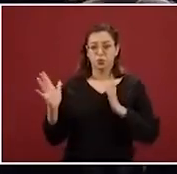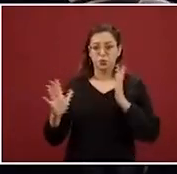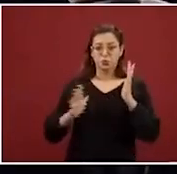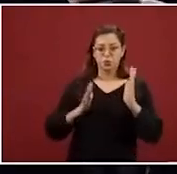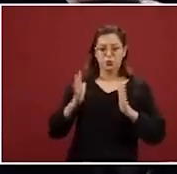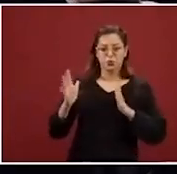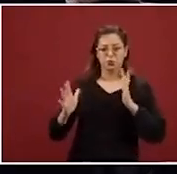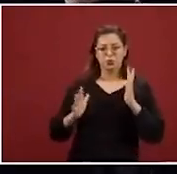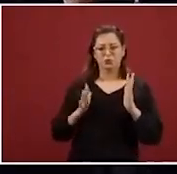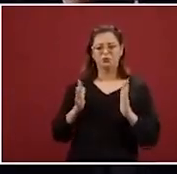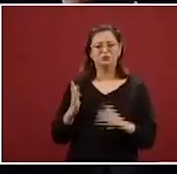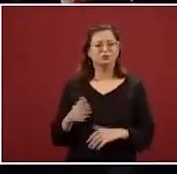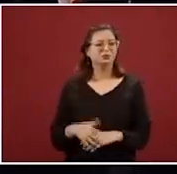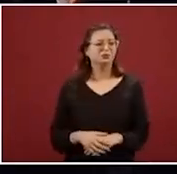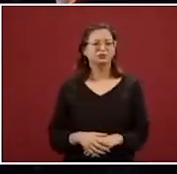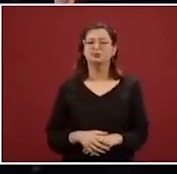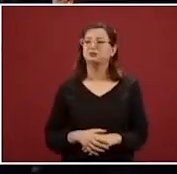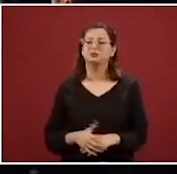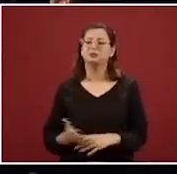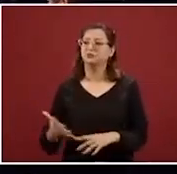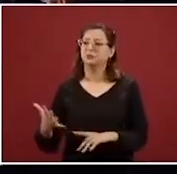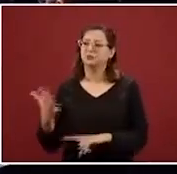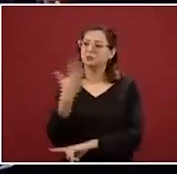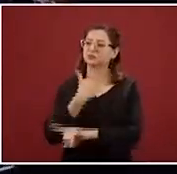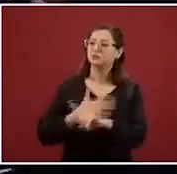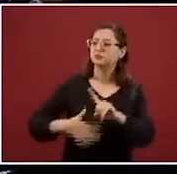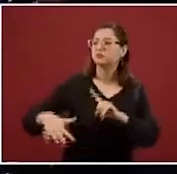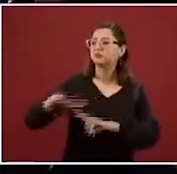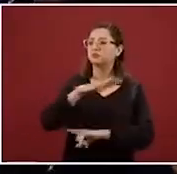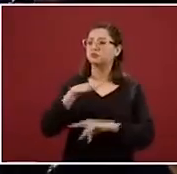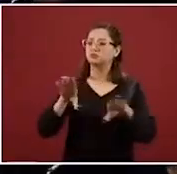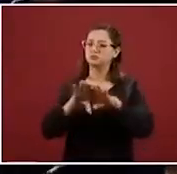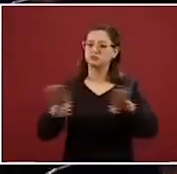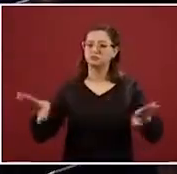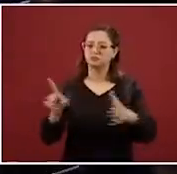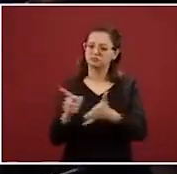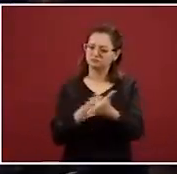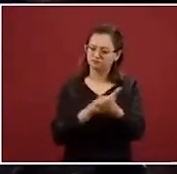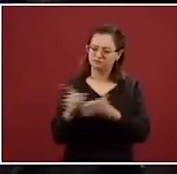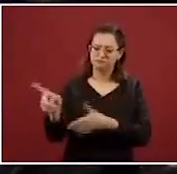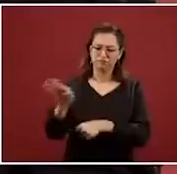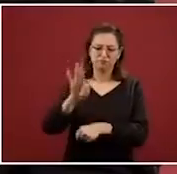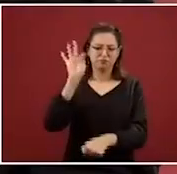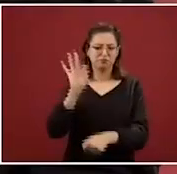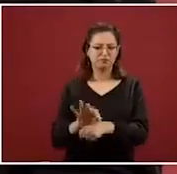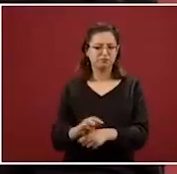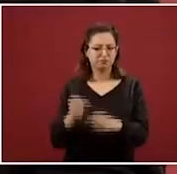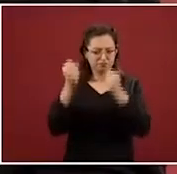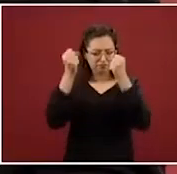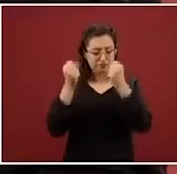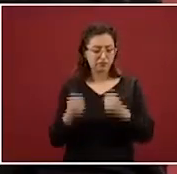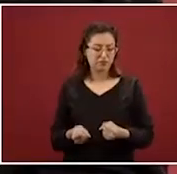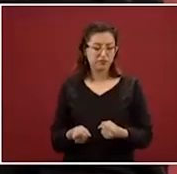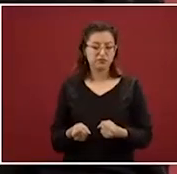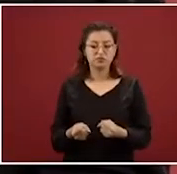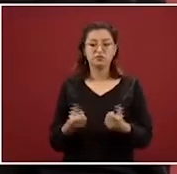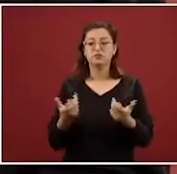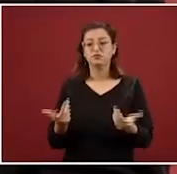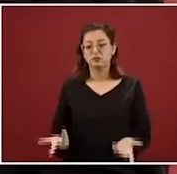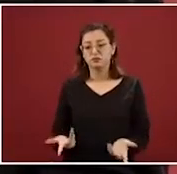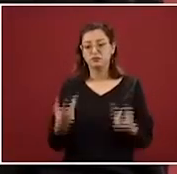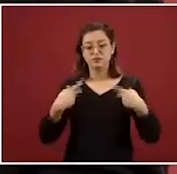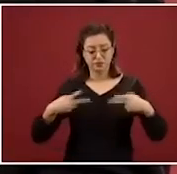sorprendernos. Una sociedad democrática garantiza los derechos de los ciudadanos, los derechos